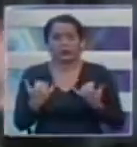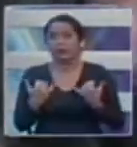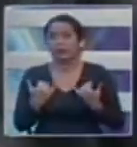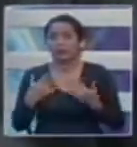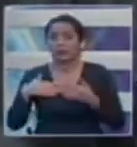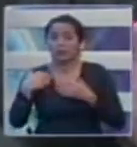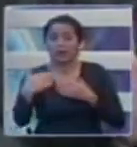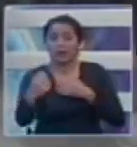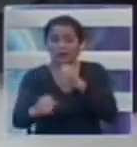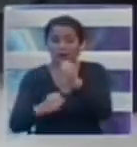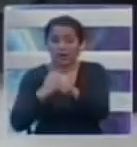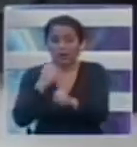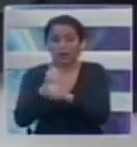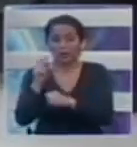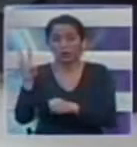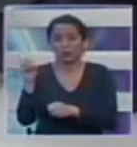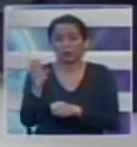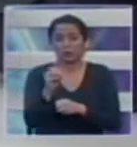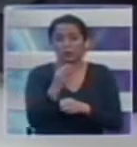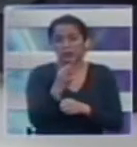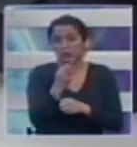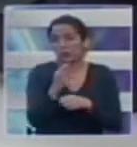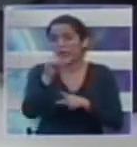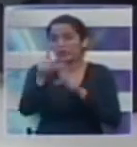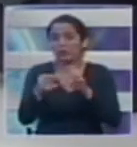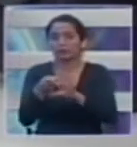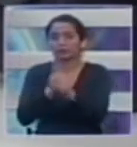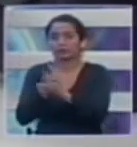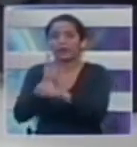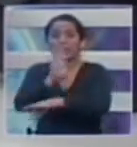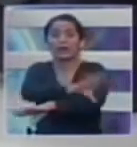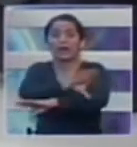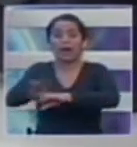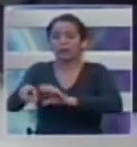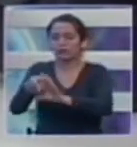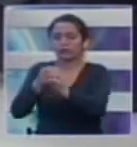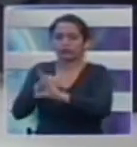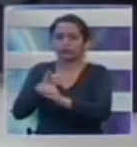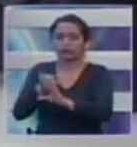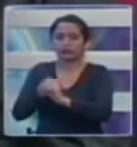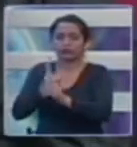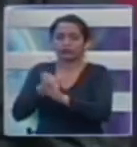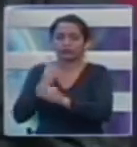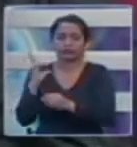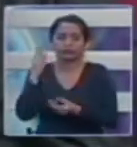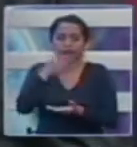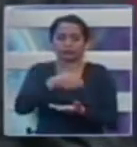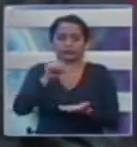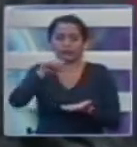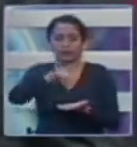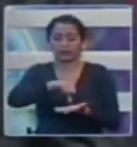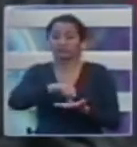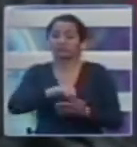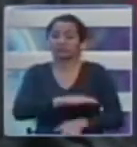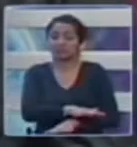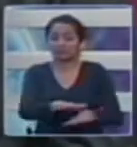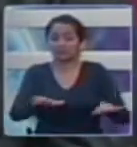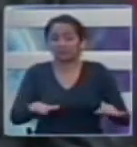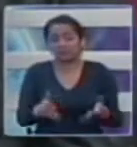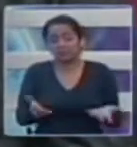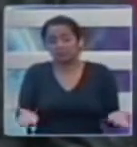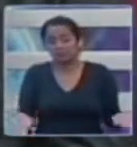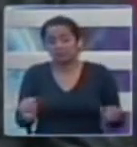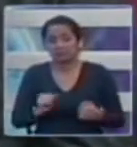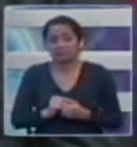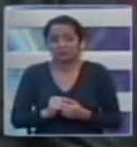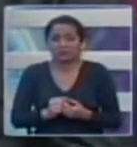Ya las partes rurales están quedando vacías y también la lucha contra la devastación. ¿Por qué? Porque